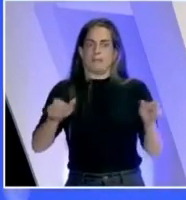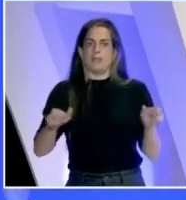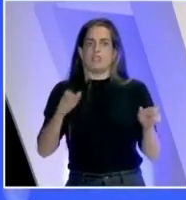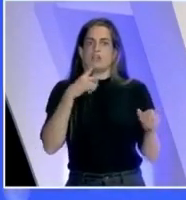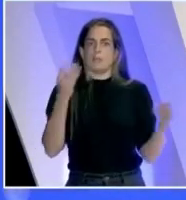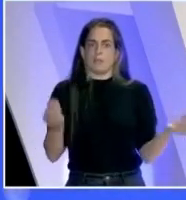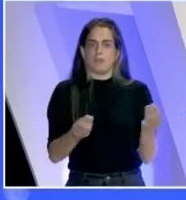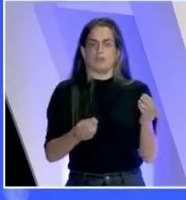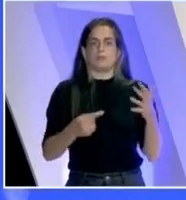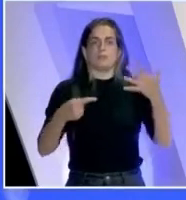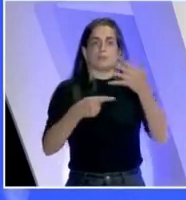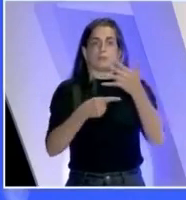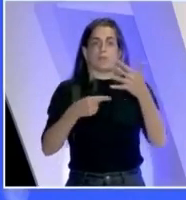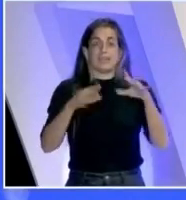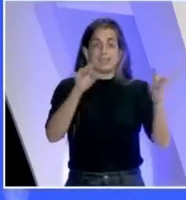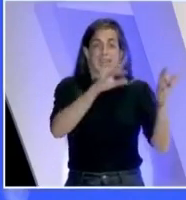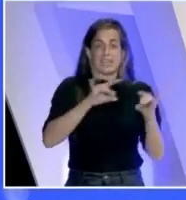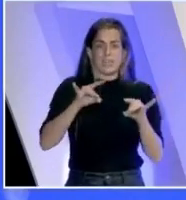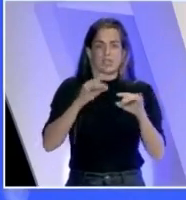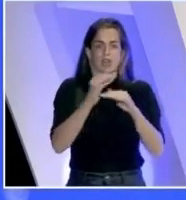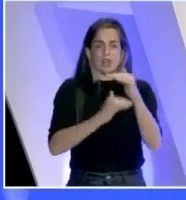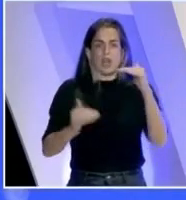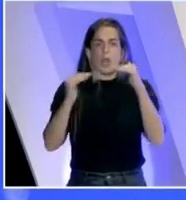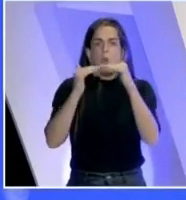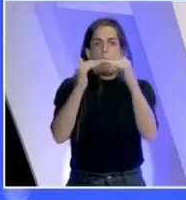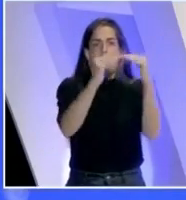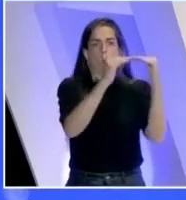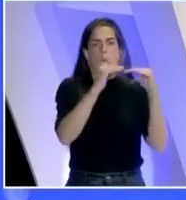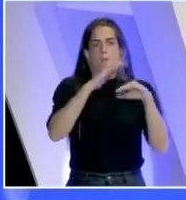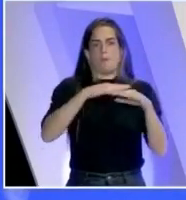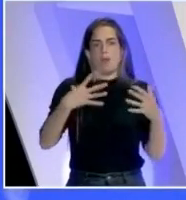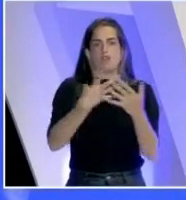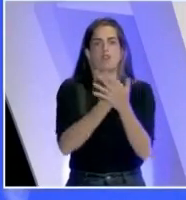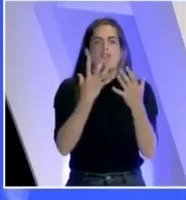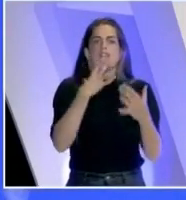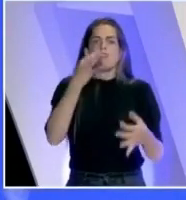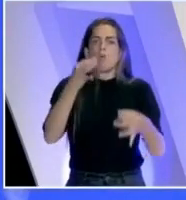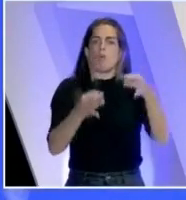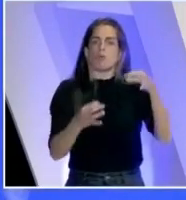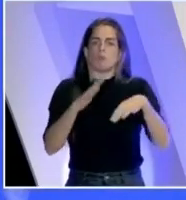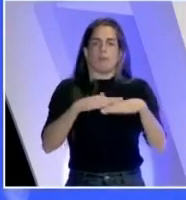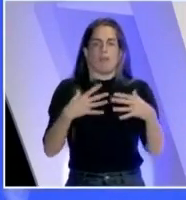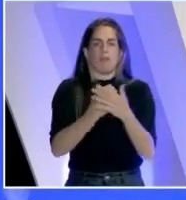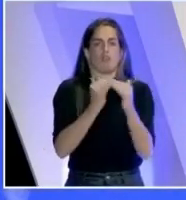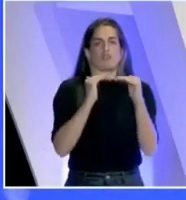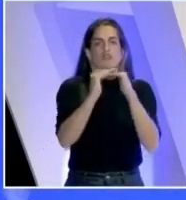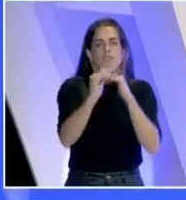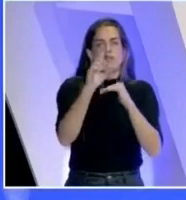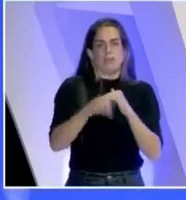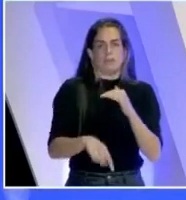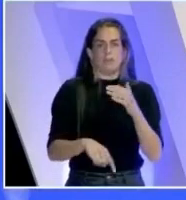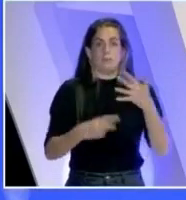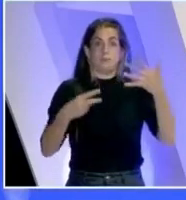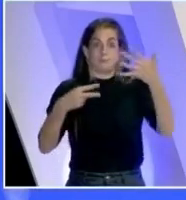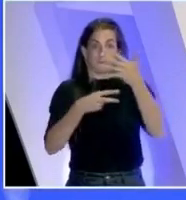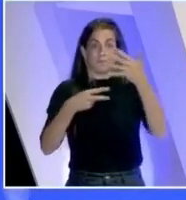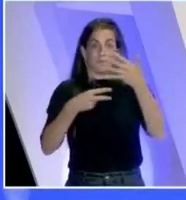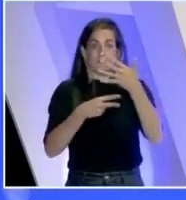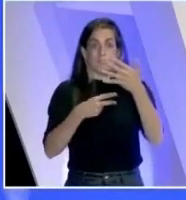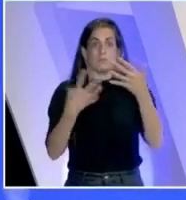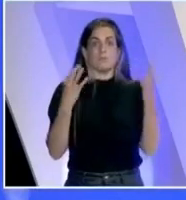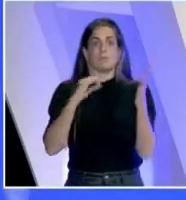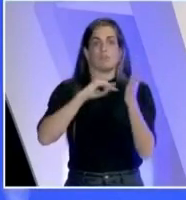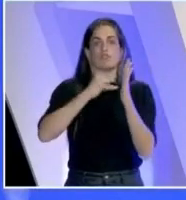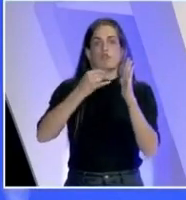es promover un desarrollo territorial equilibrado, que tiene que ser también justo y debe ser sostenible. El séptimo, resolver